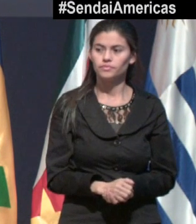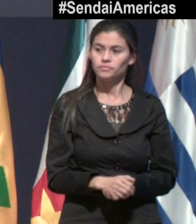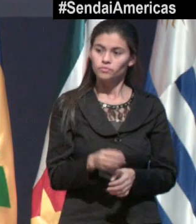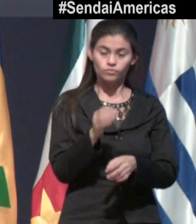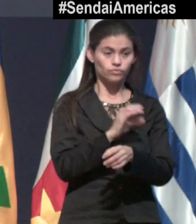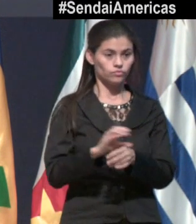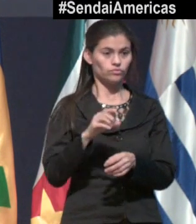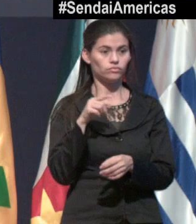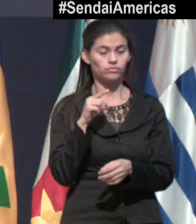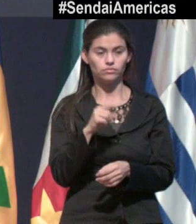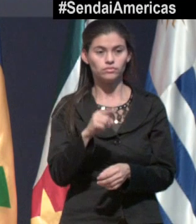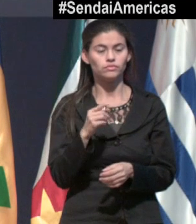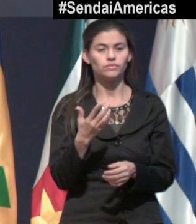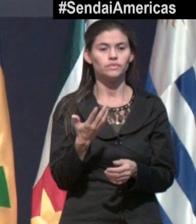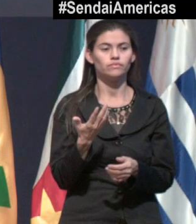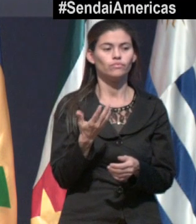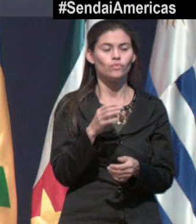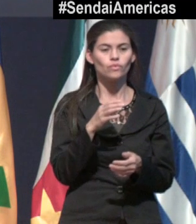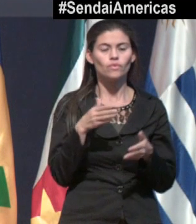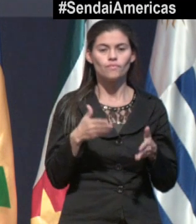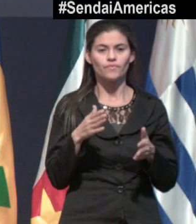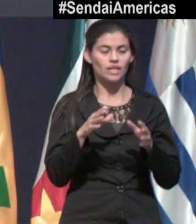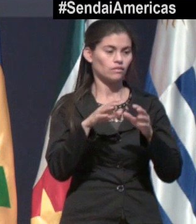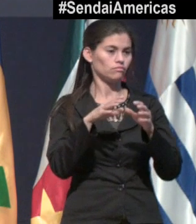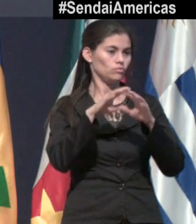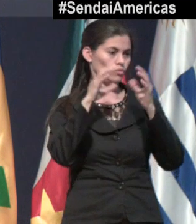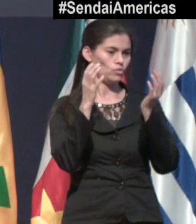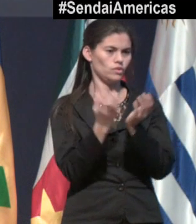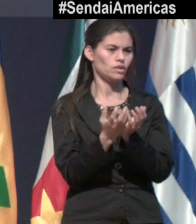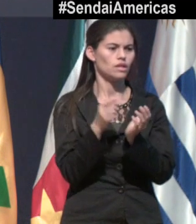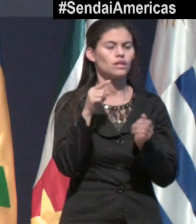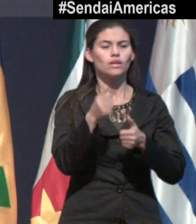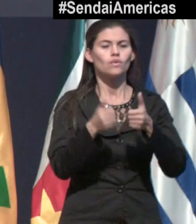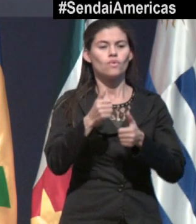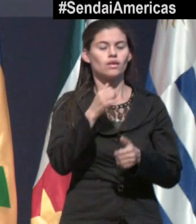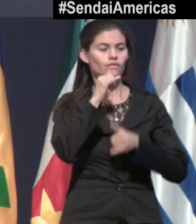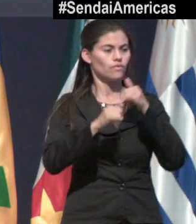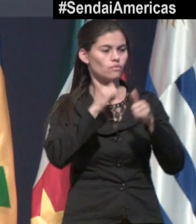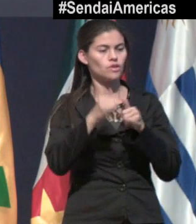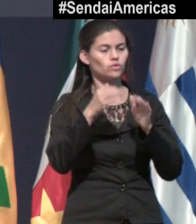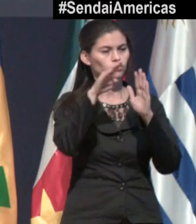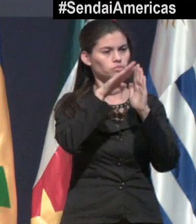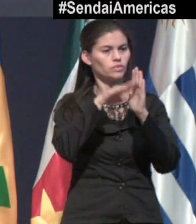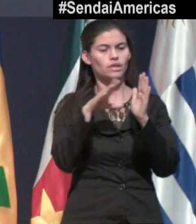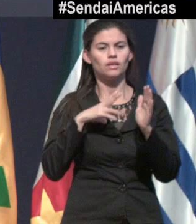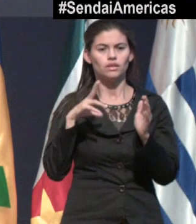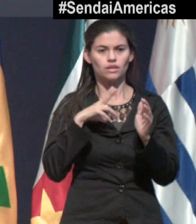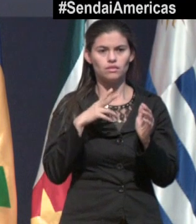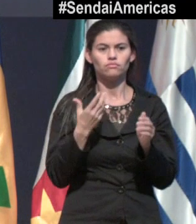Hicimos eso a nivel global, utilizando los datos que están